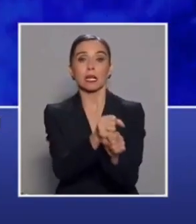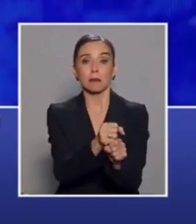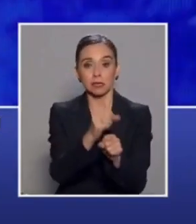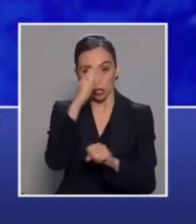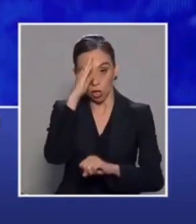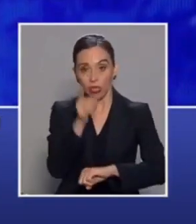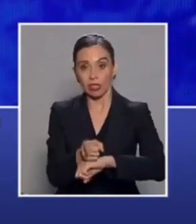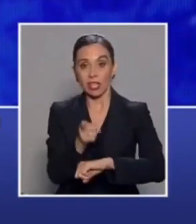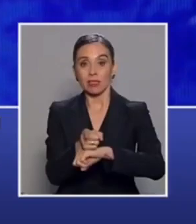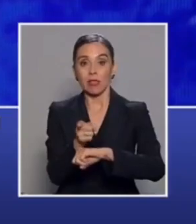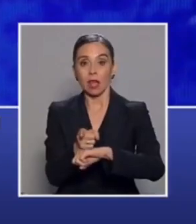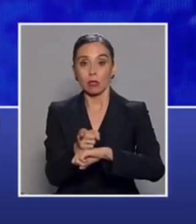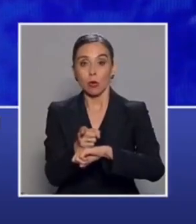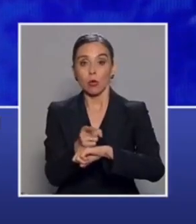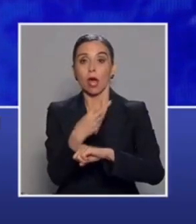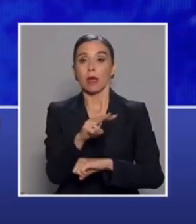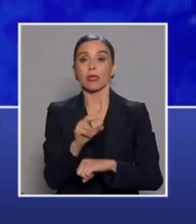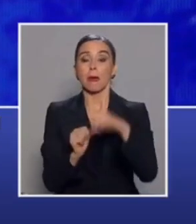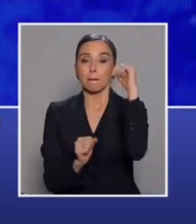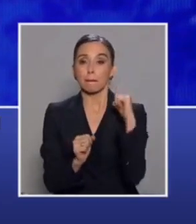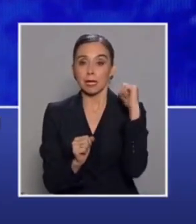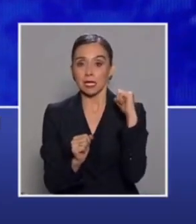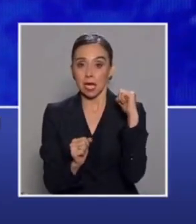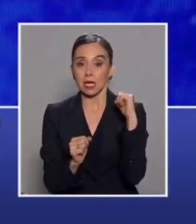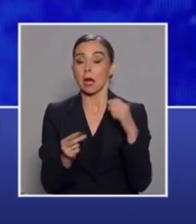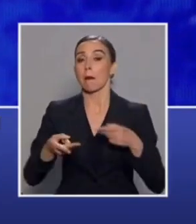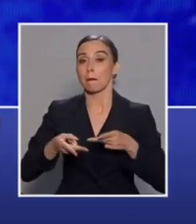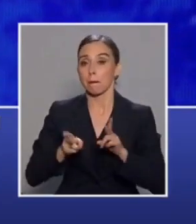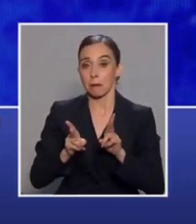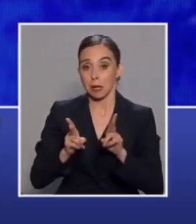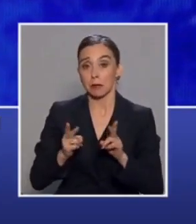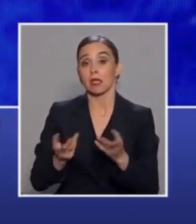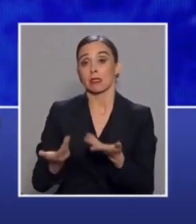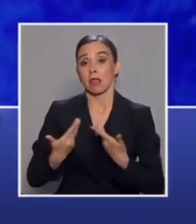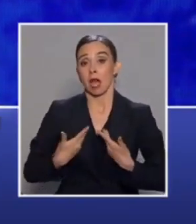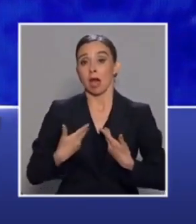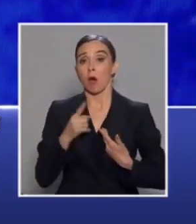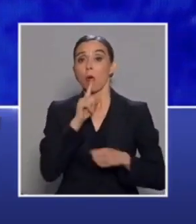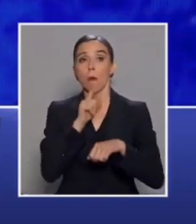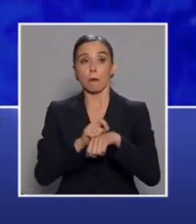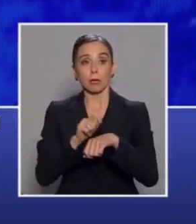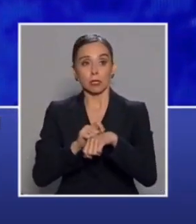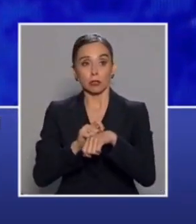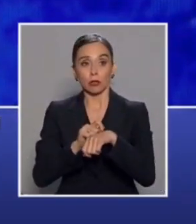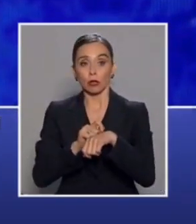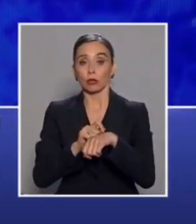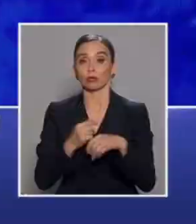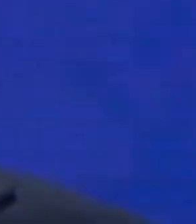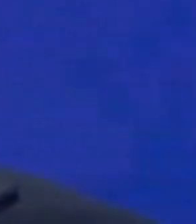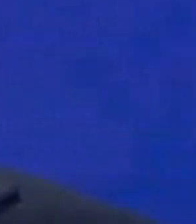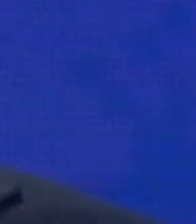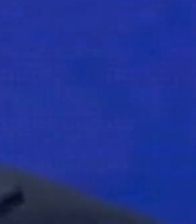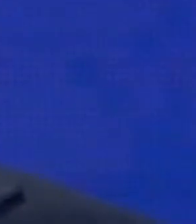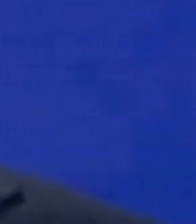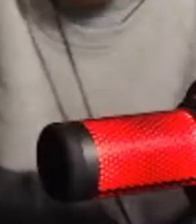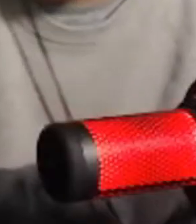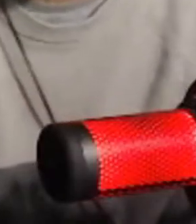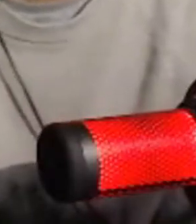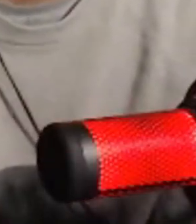dictadura de Piñera. Así que empezamos ya. Tener este minuto de mi lado. Viva, viva,